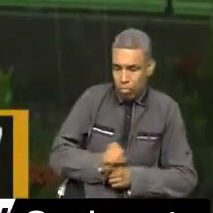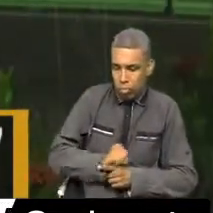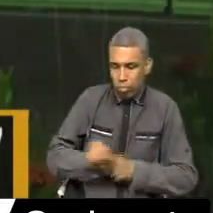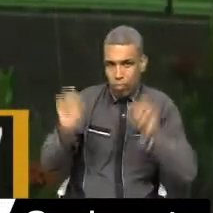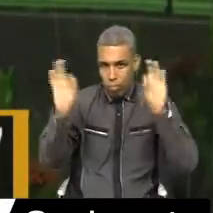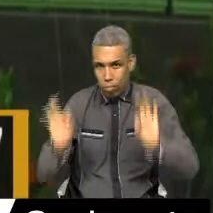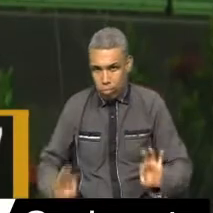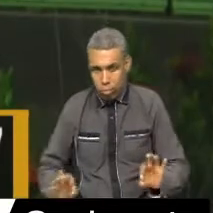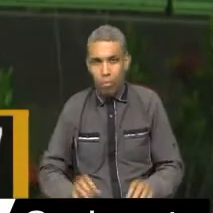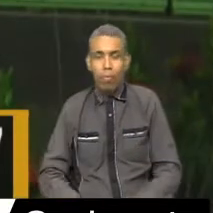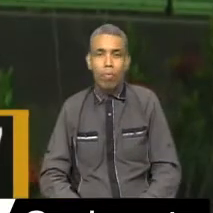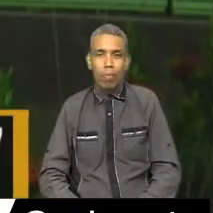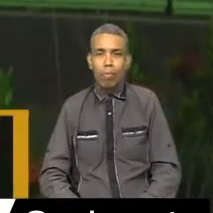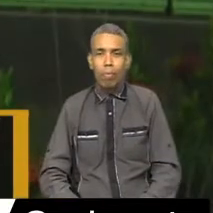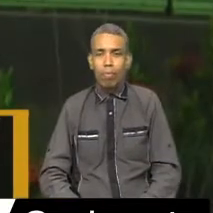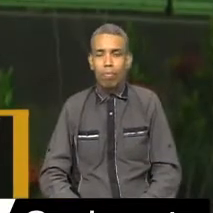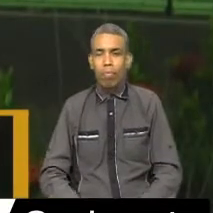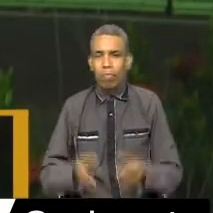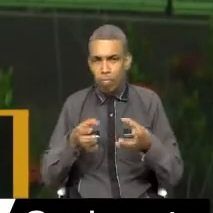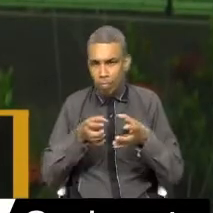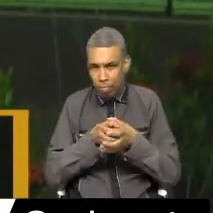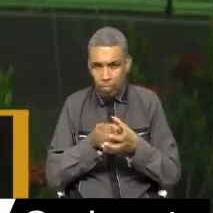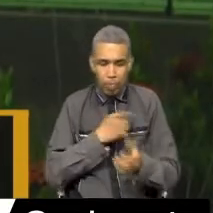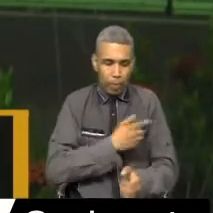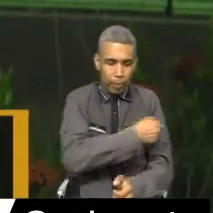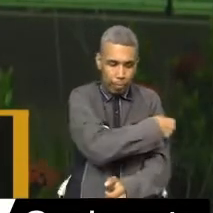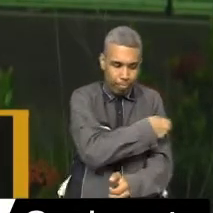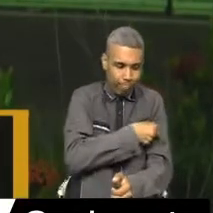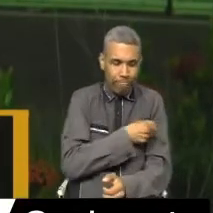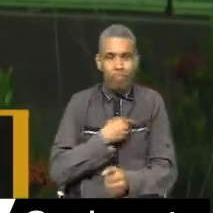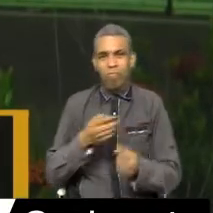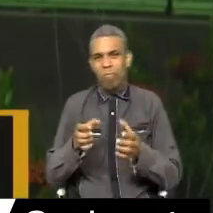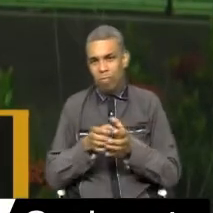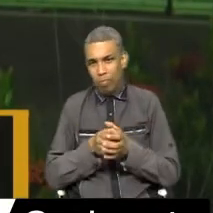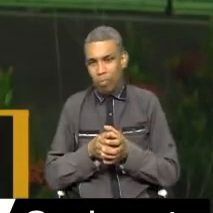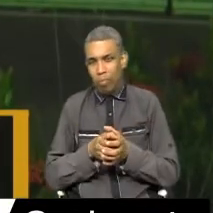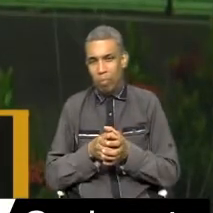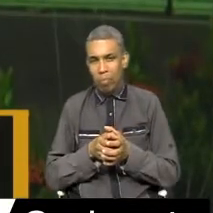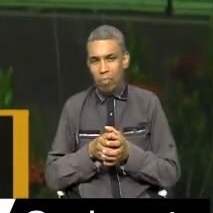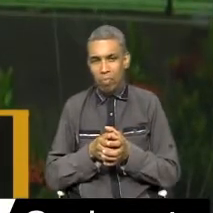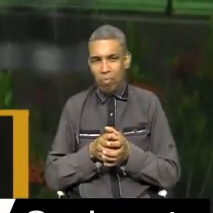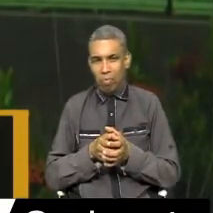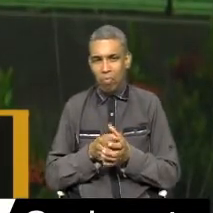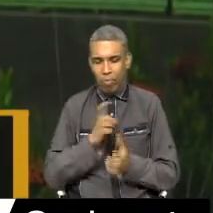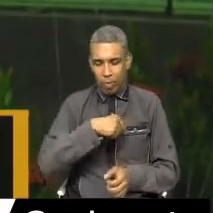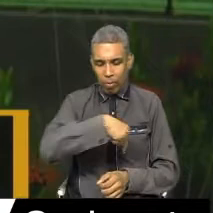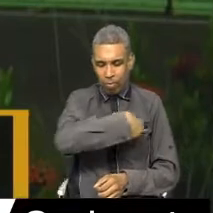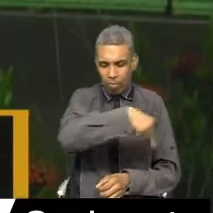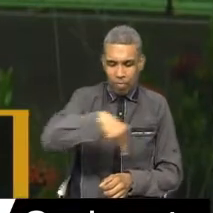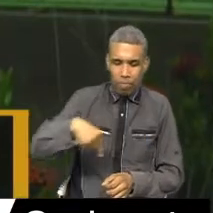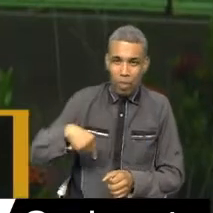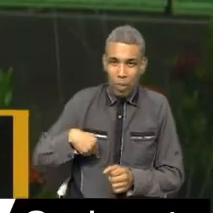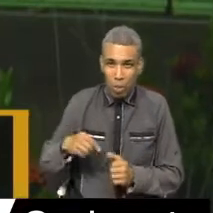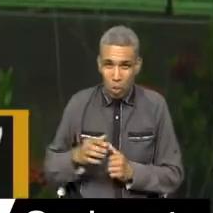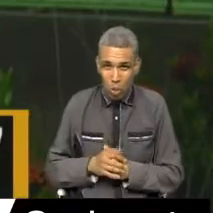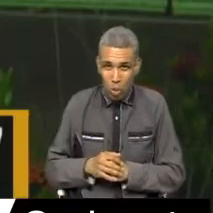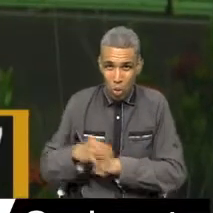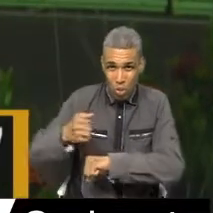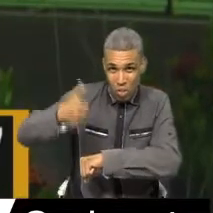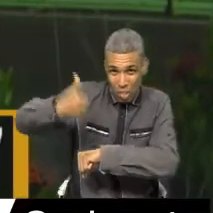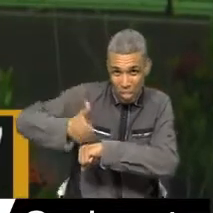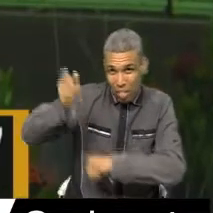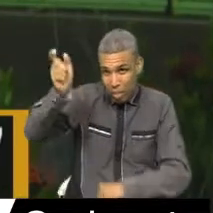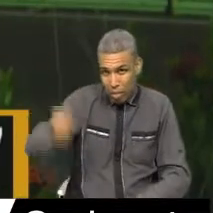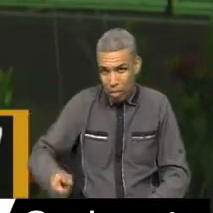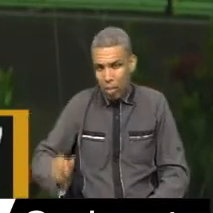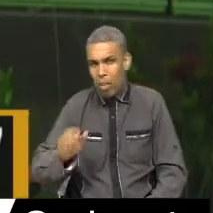Nosotros como comité también, que hacemos parte del comité, hablamos con nuestro director Jorge Baena,